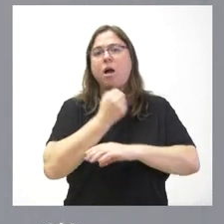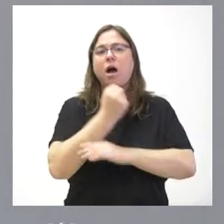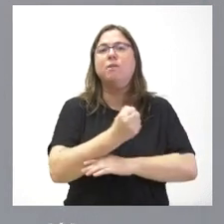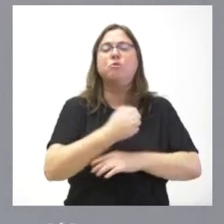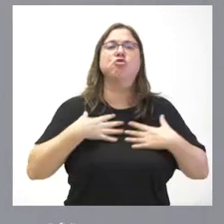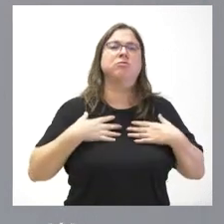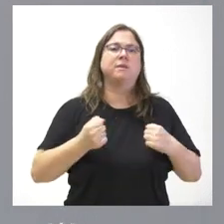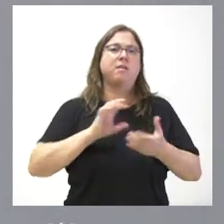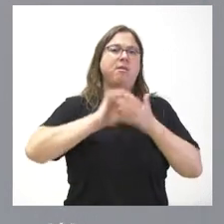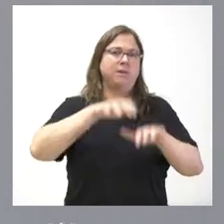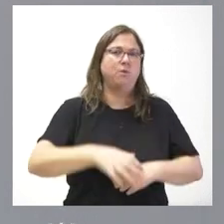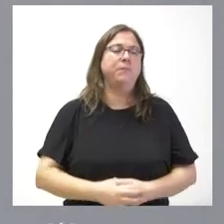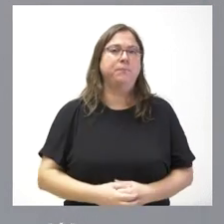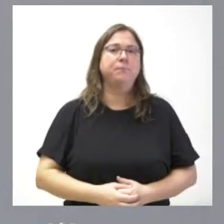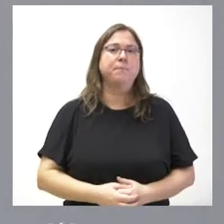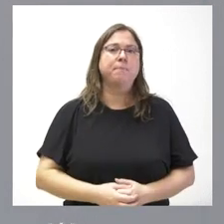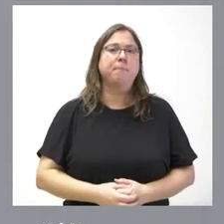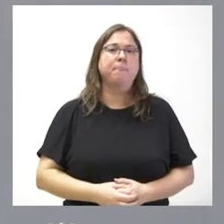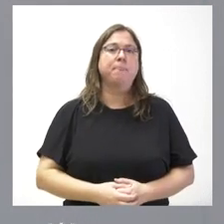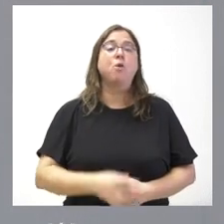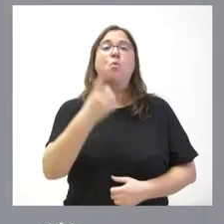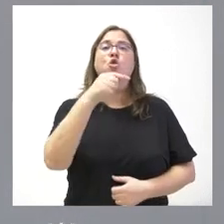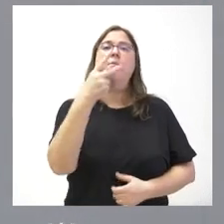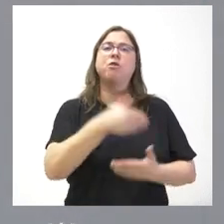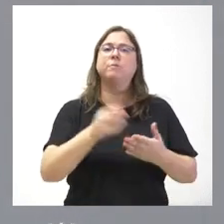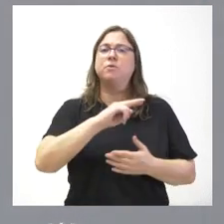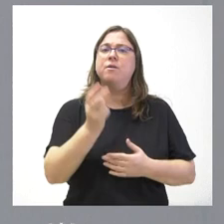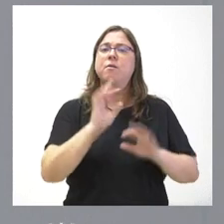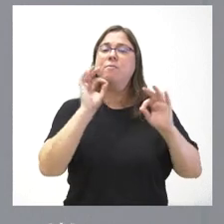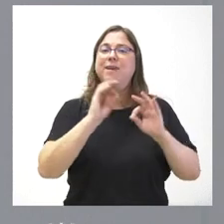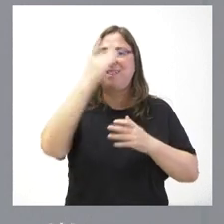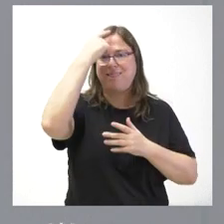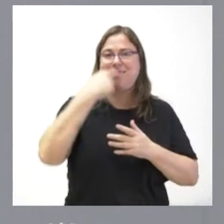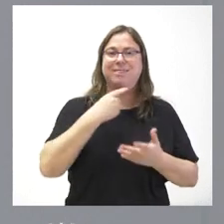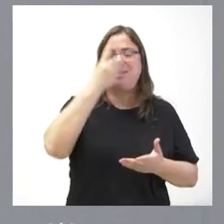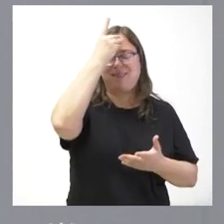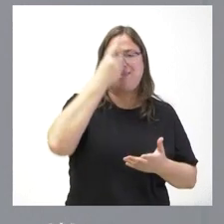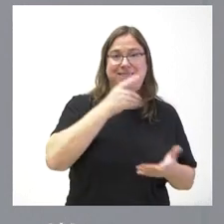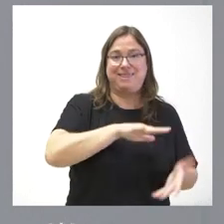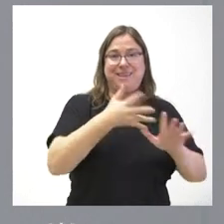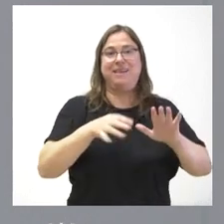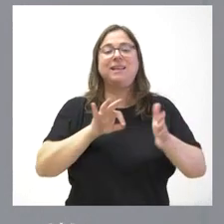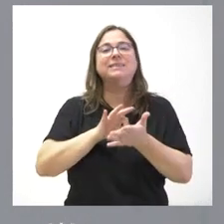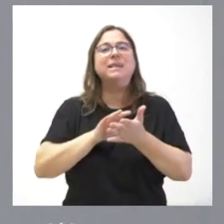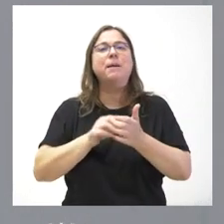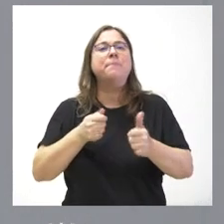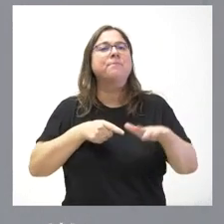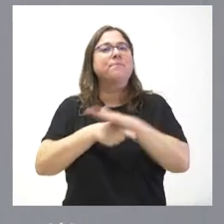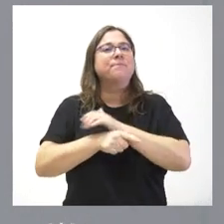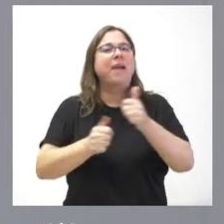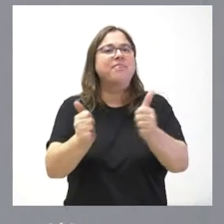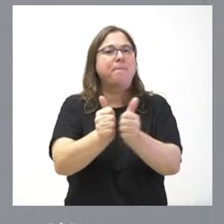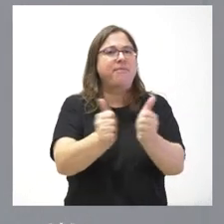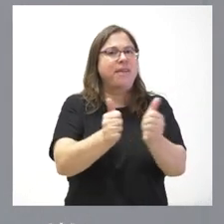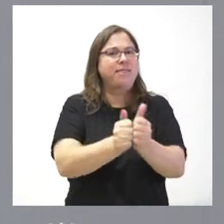sanitario de la junta de Castilla León en este caso uno millones de euros para digitalizar el sistema de prestaciones de dependencia se refuerza